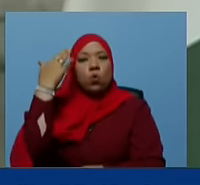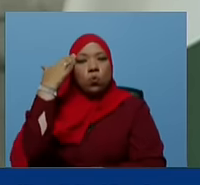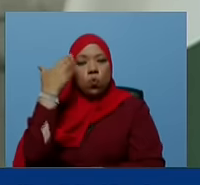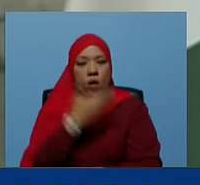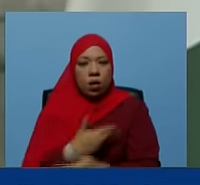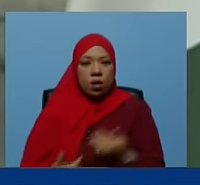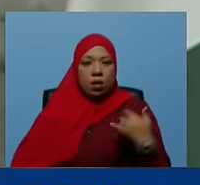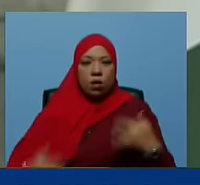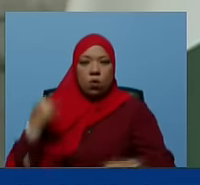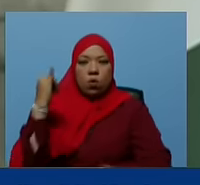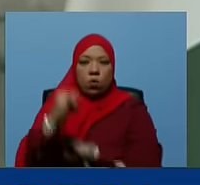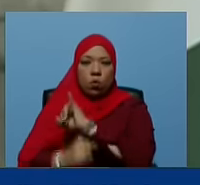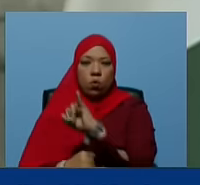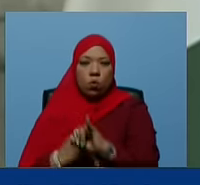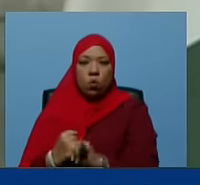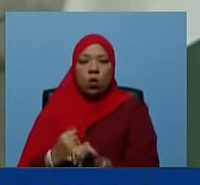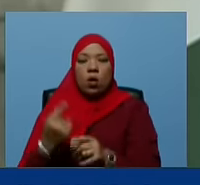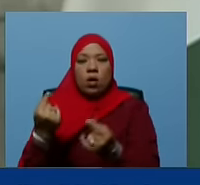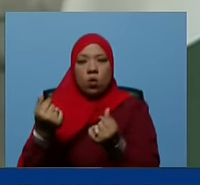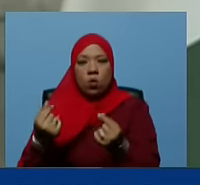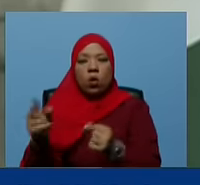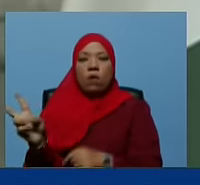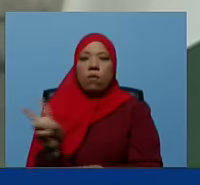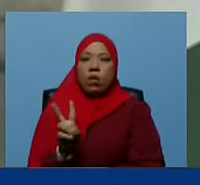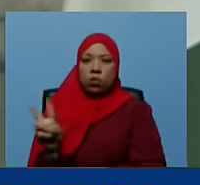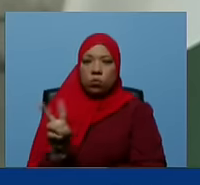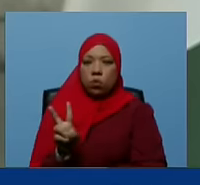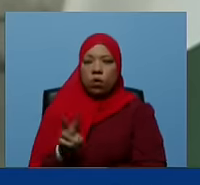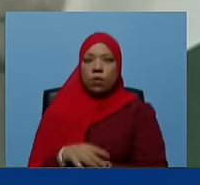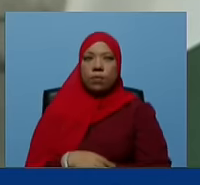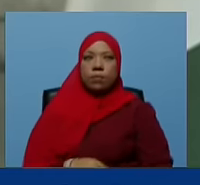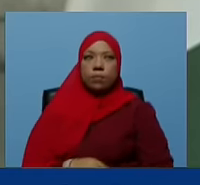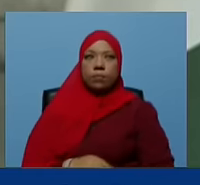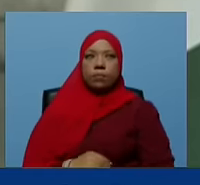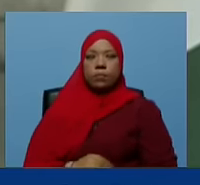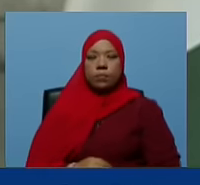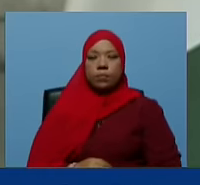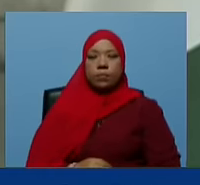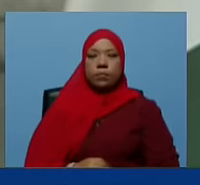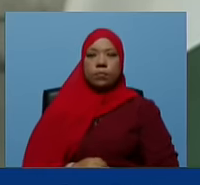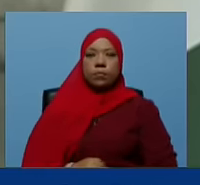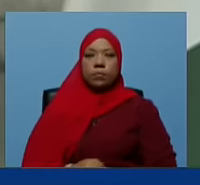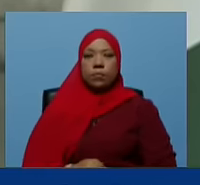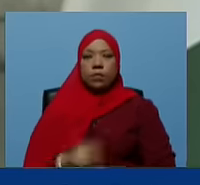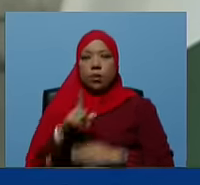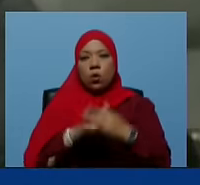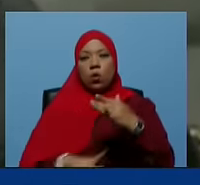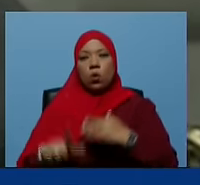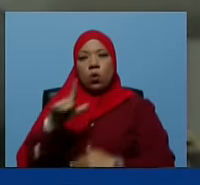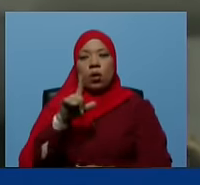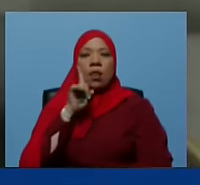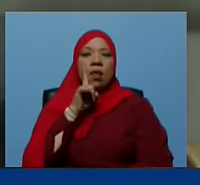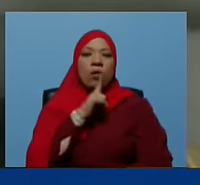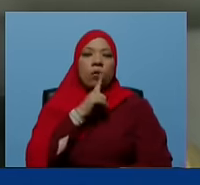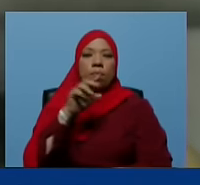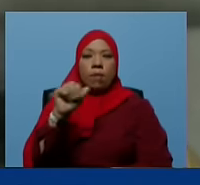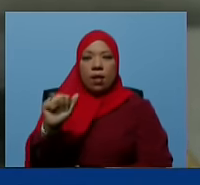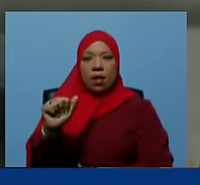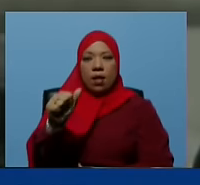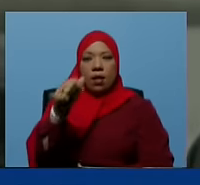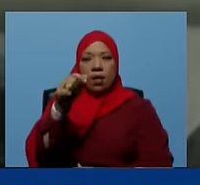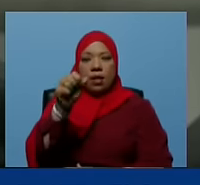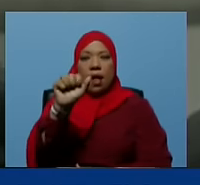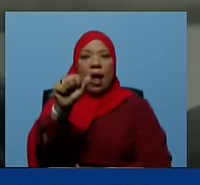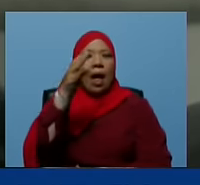del Centro Internacional de Inversiones de Venezuela, el licenciado Alex Saab